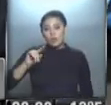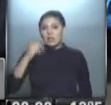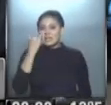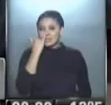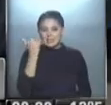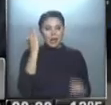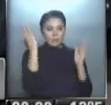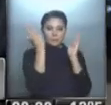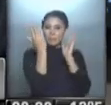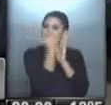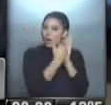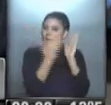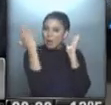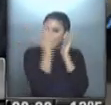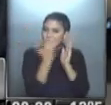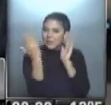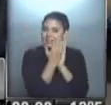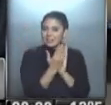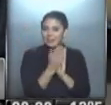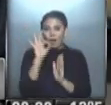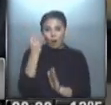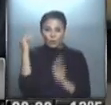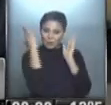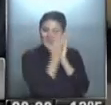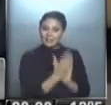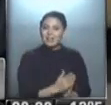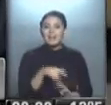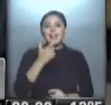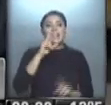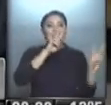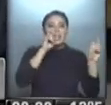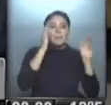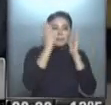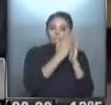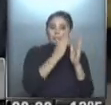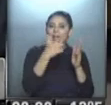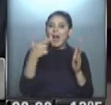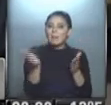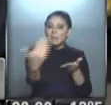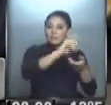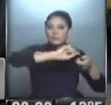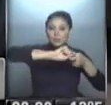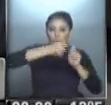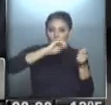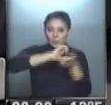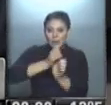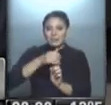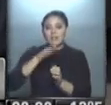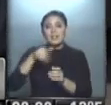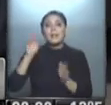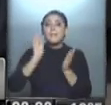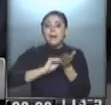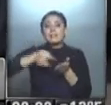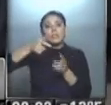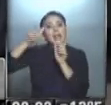sido investigado el programa durante todo el año el tema era el desarme y comparte ha sido nominado con otras experiencias que